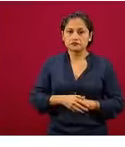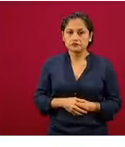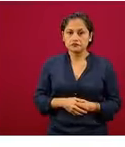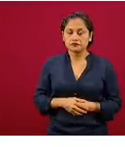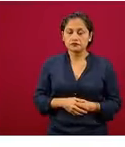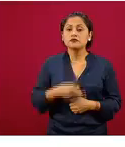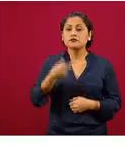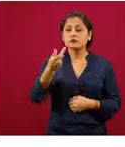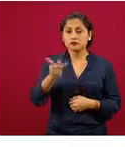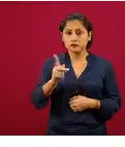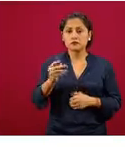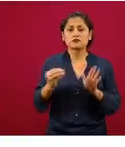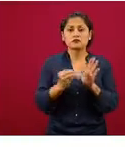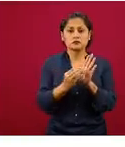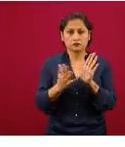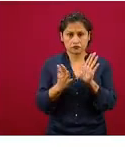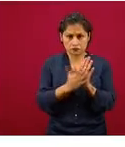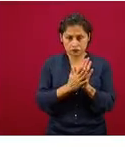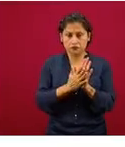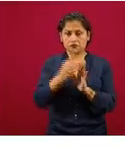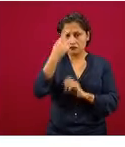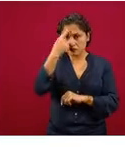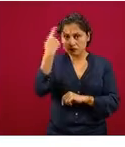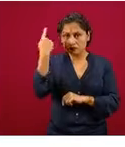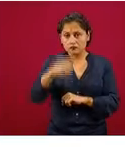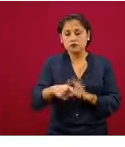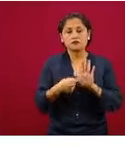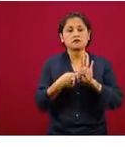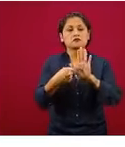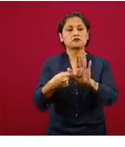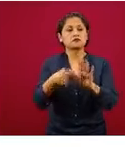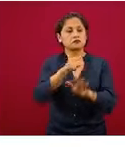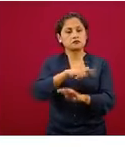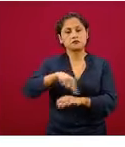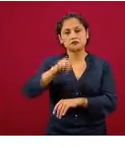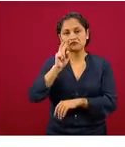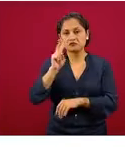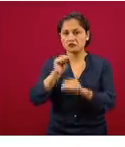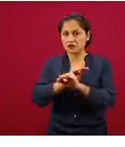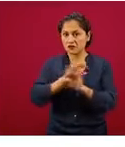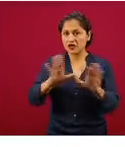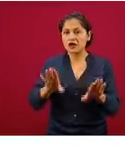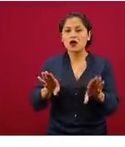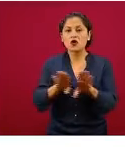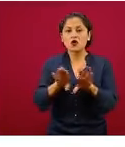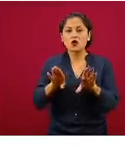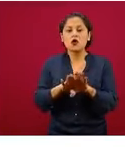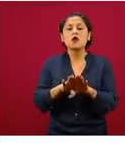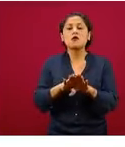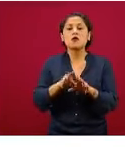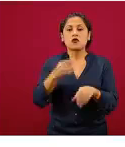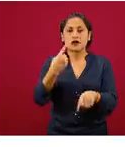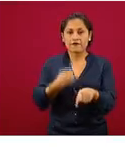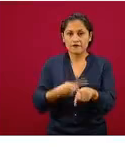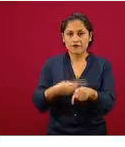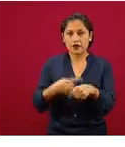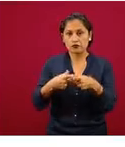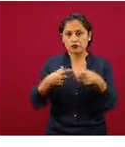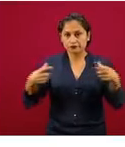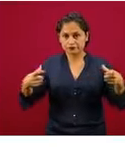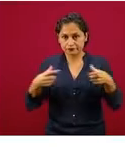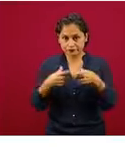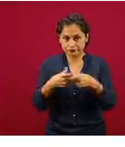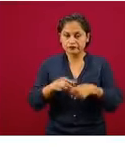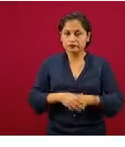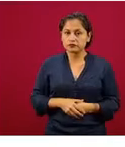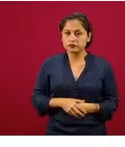los ponemos en barras apiladas para poder ver cómo va la tendencia, recordando que de acuerdo a los últimos porcentajes de positividad